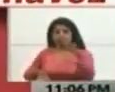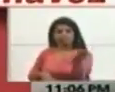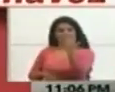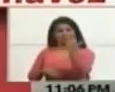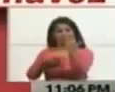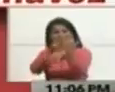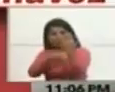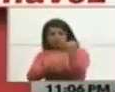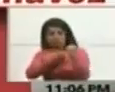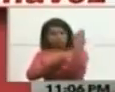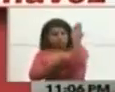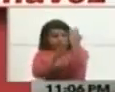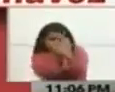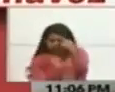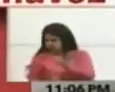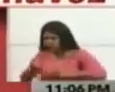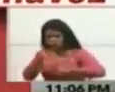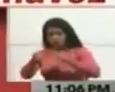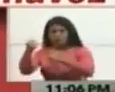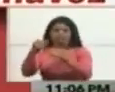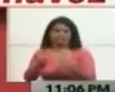dignidad, emprenden veloz carrera.